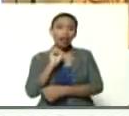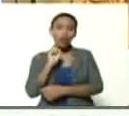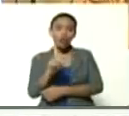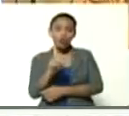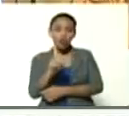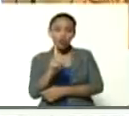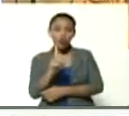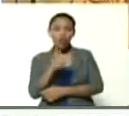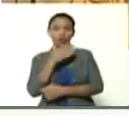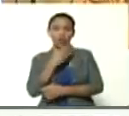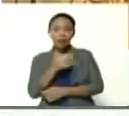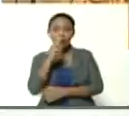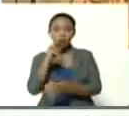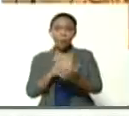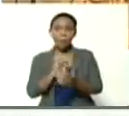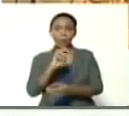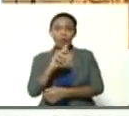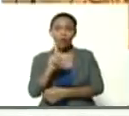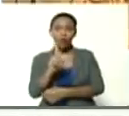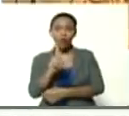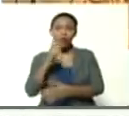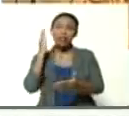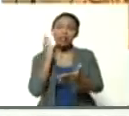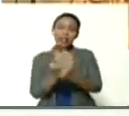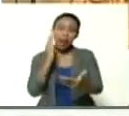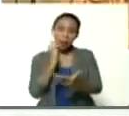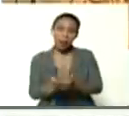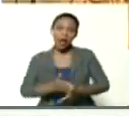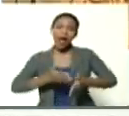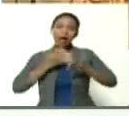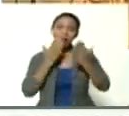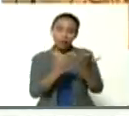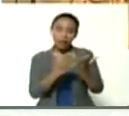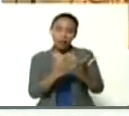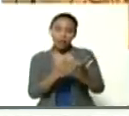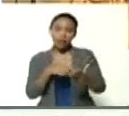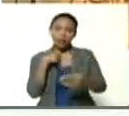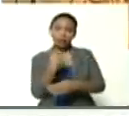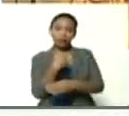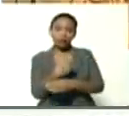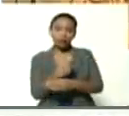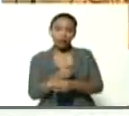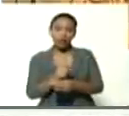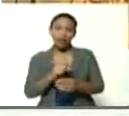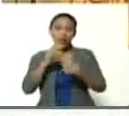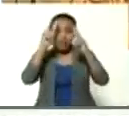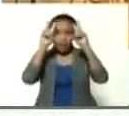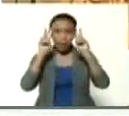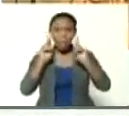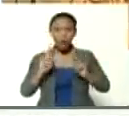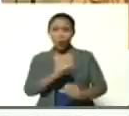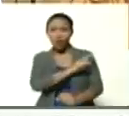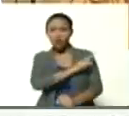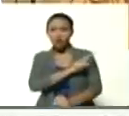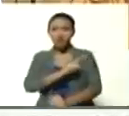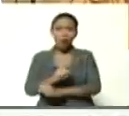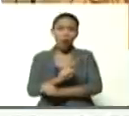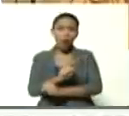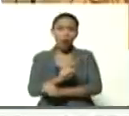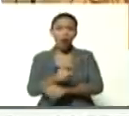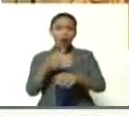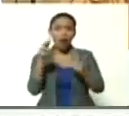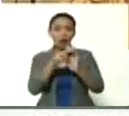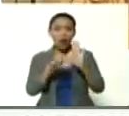del 2021, siempre y cuando declaren sus ingresos exentos y cumplan con las